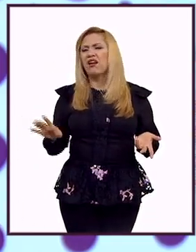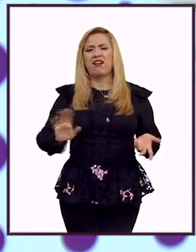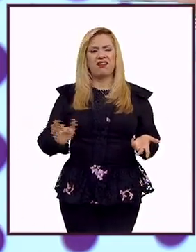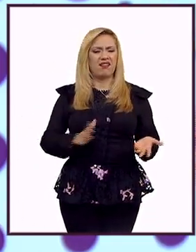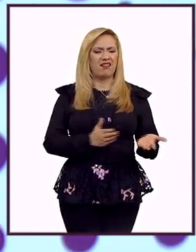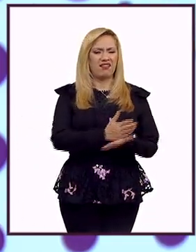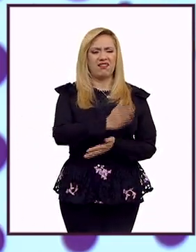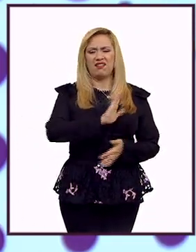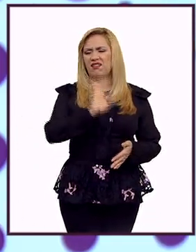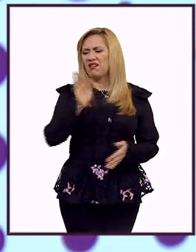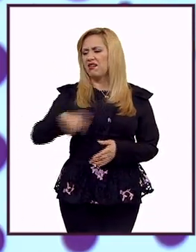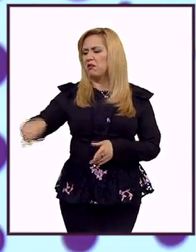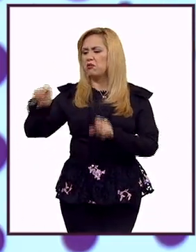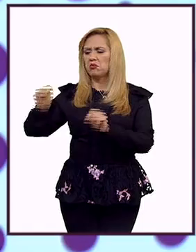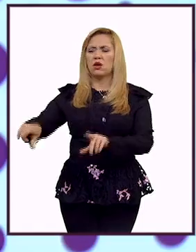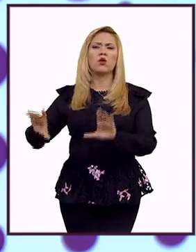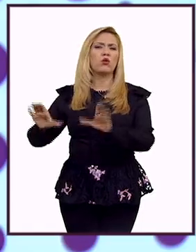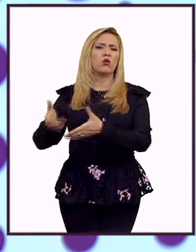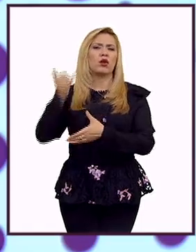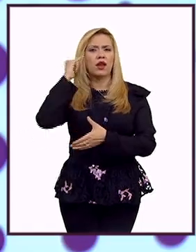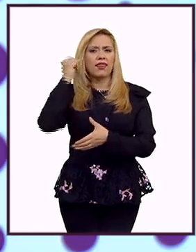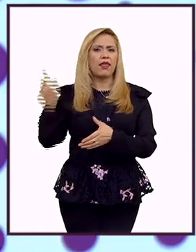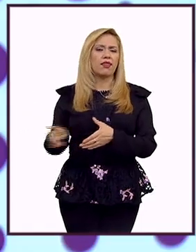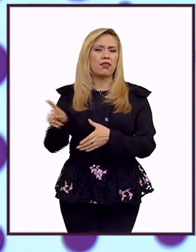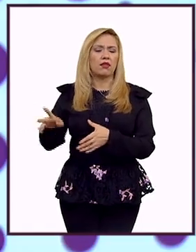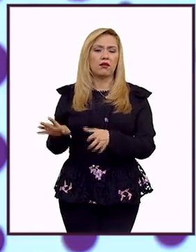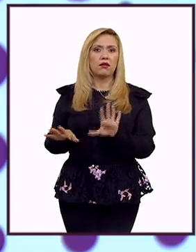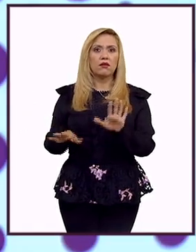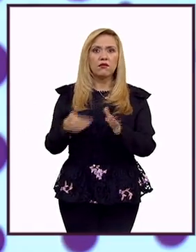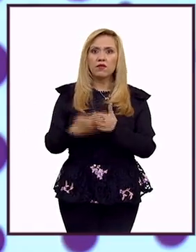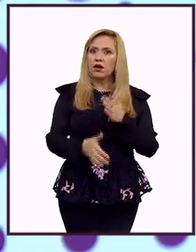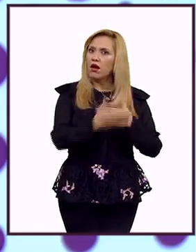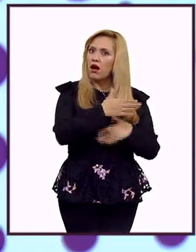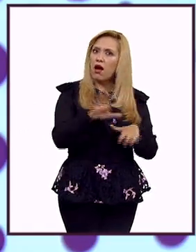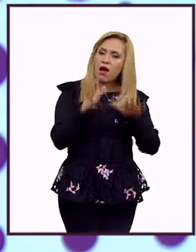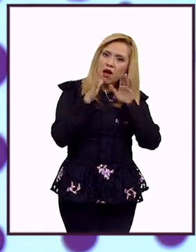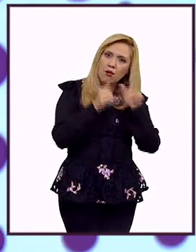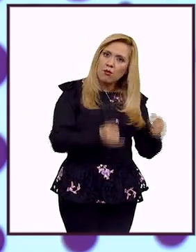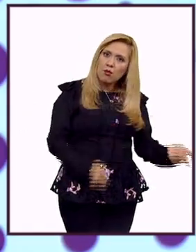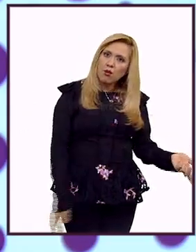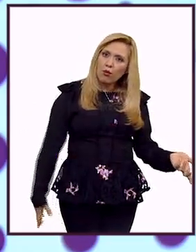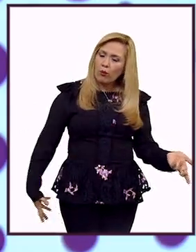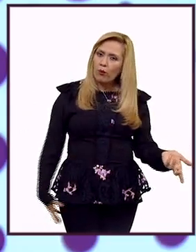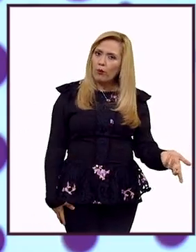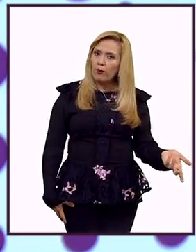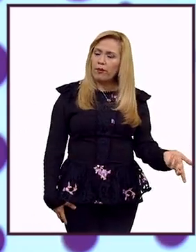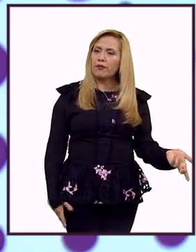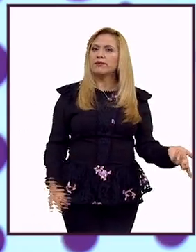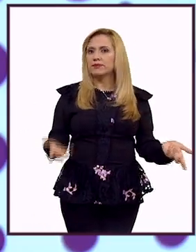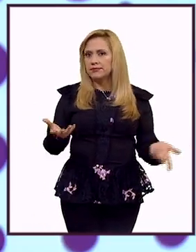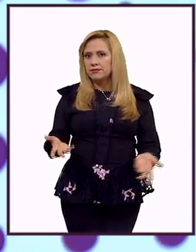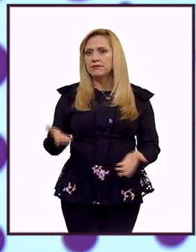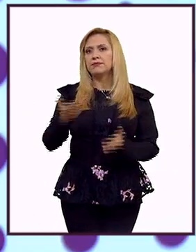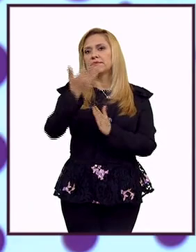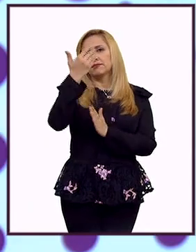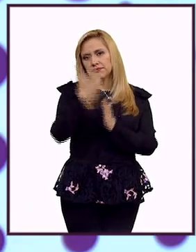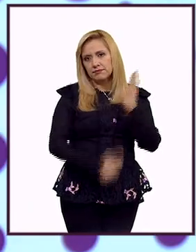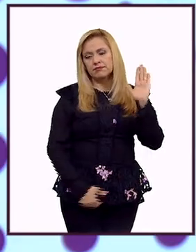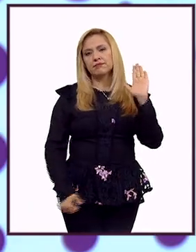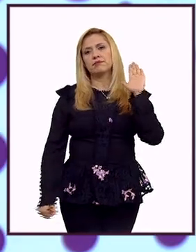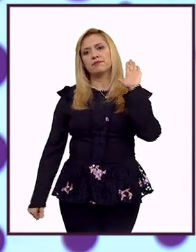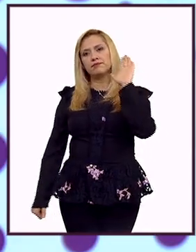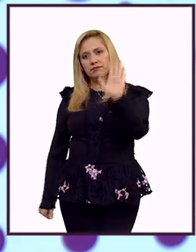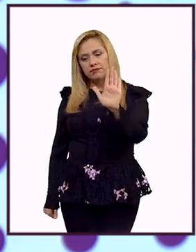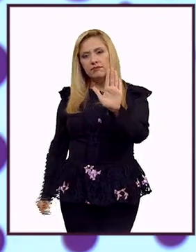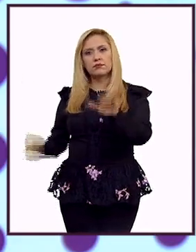esa distinción, ¿no? En ese sentido, digamos, el derecho a la participación, digamos, introducido en la declaración para Colombia, específicamente